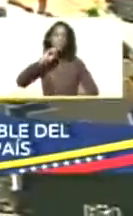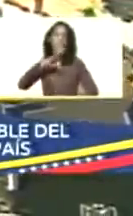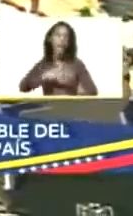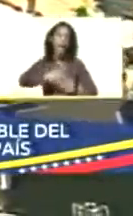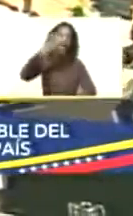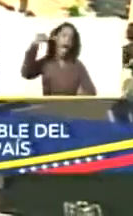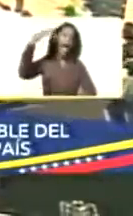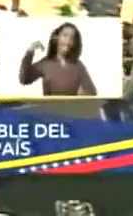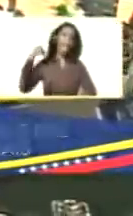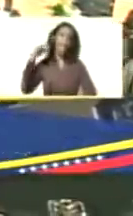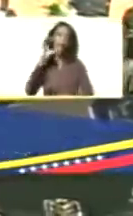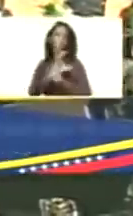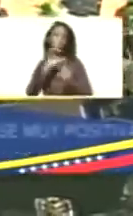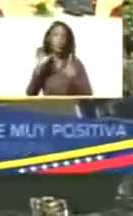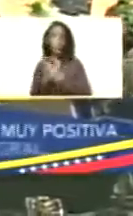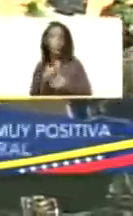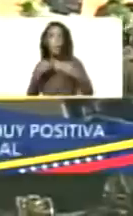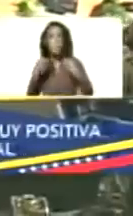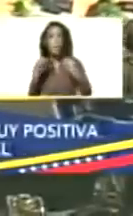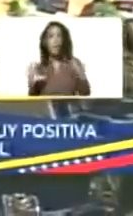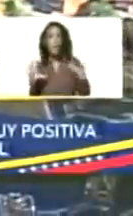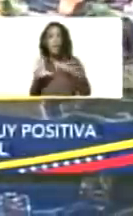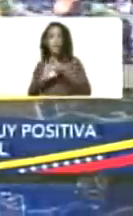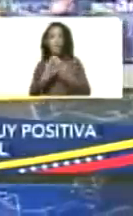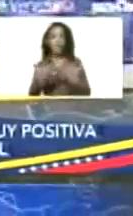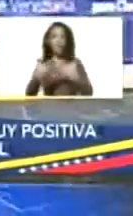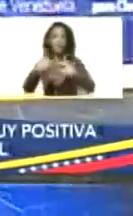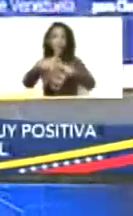las tradiciones para unirlos